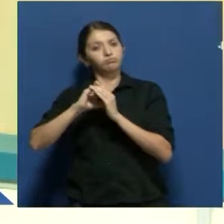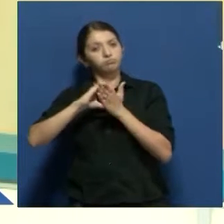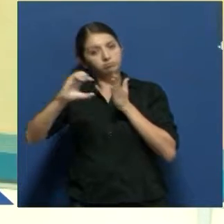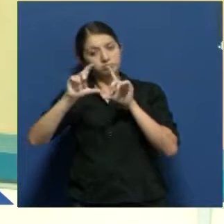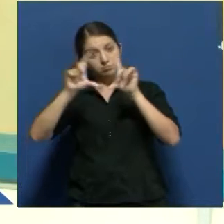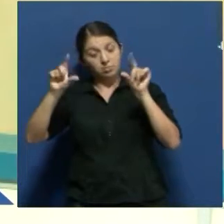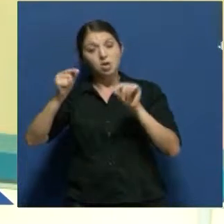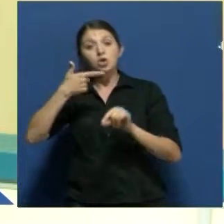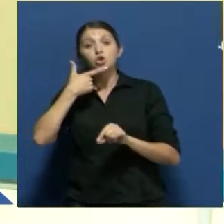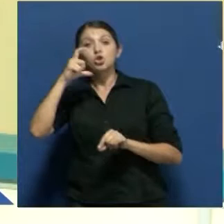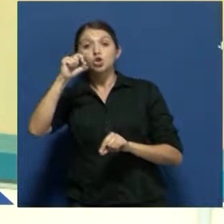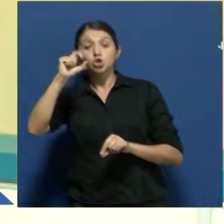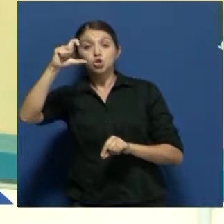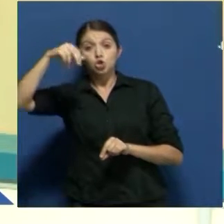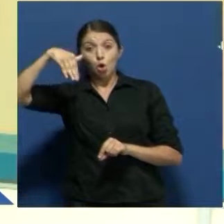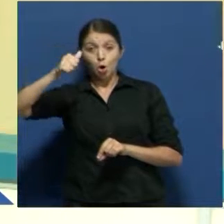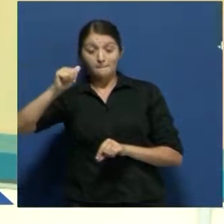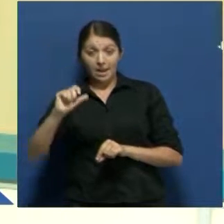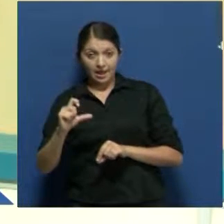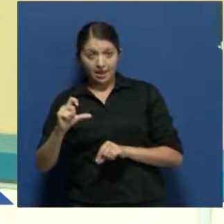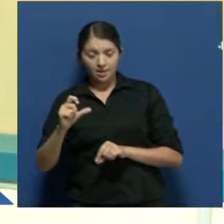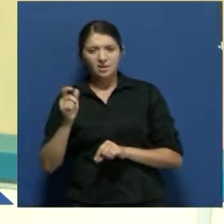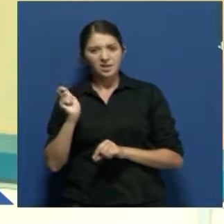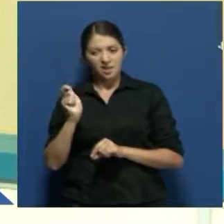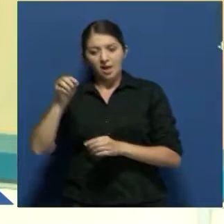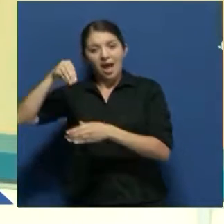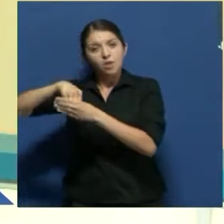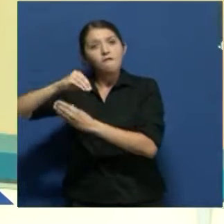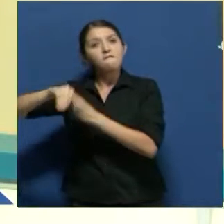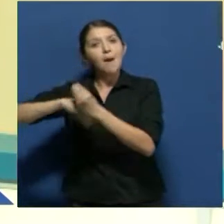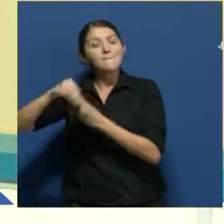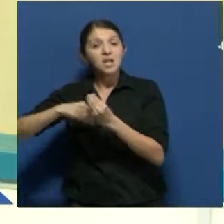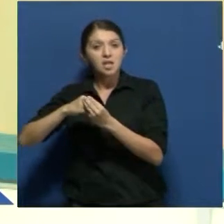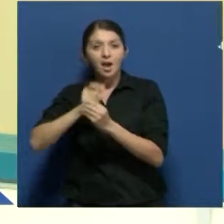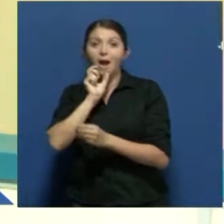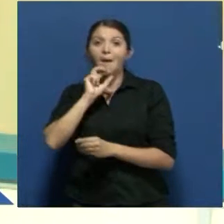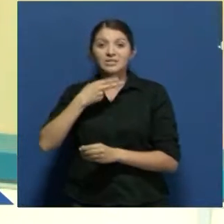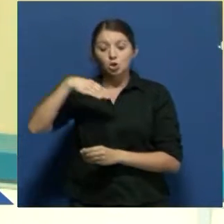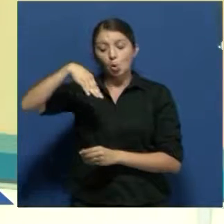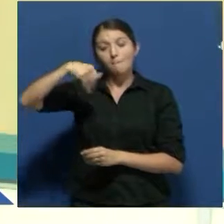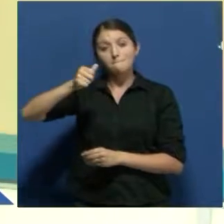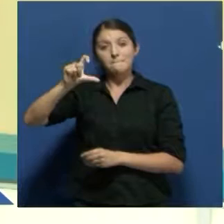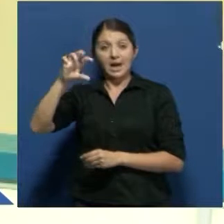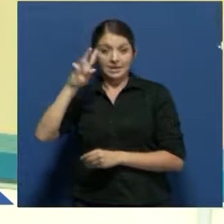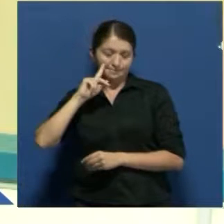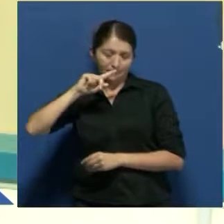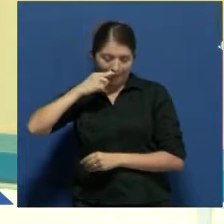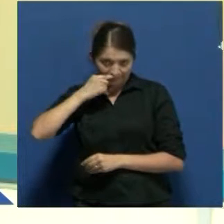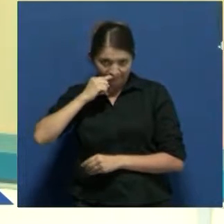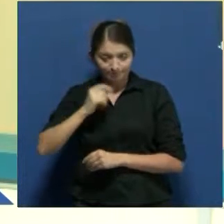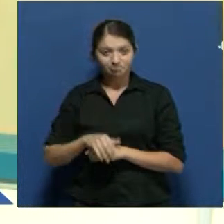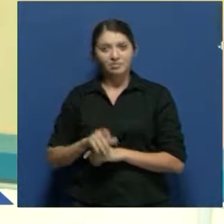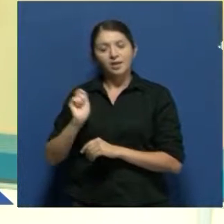está integrado por la mayoría de los familiares de Mauricio Macri, empezando por su padre, siguiendo por sus hijos y sus sobrinos, concretamente, para que eso quede